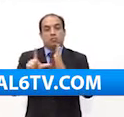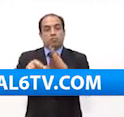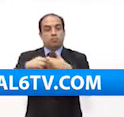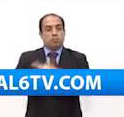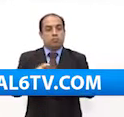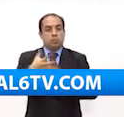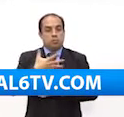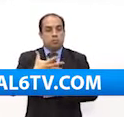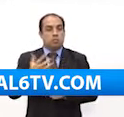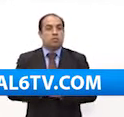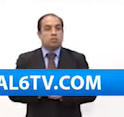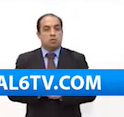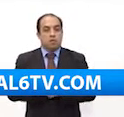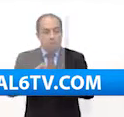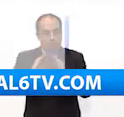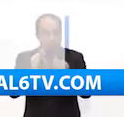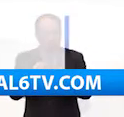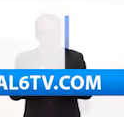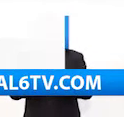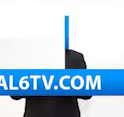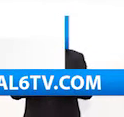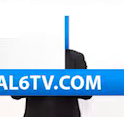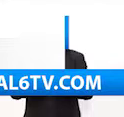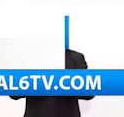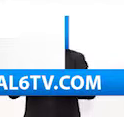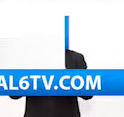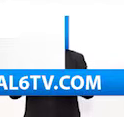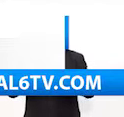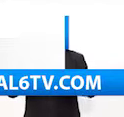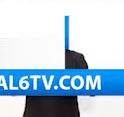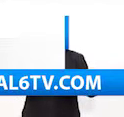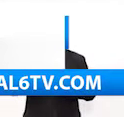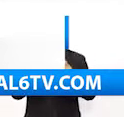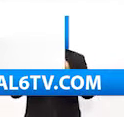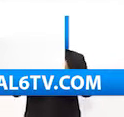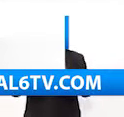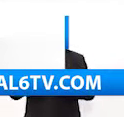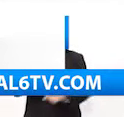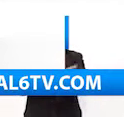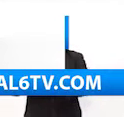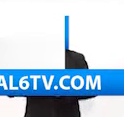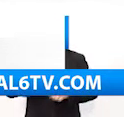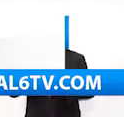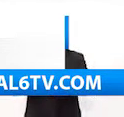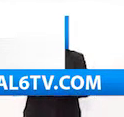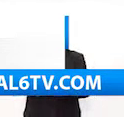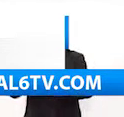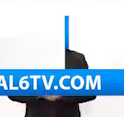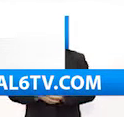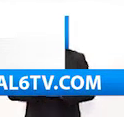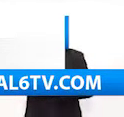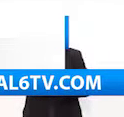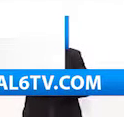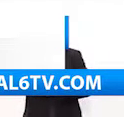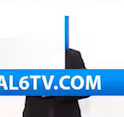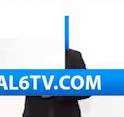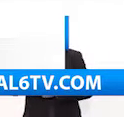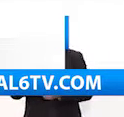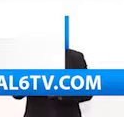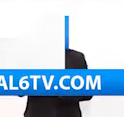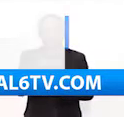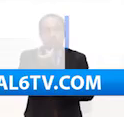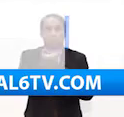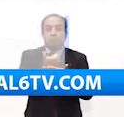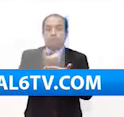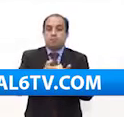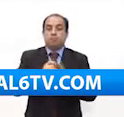alternativos de organismos de la red de movilidad en coordinación con el Estado de México, supervisar que se cobre la tarifa